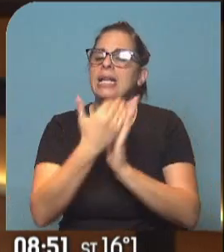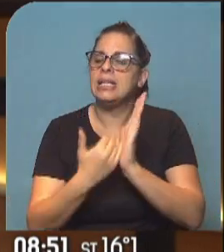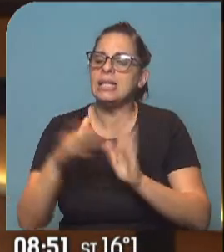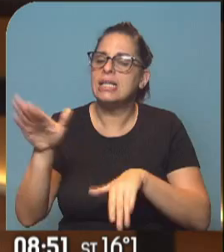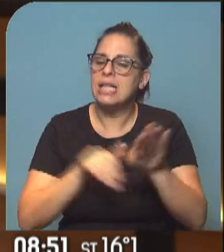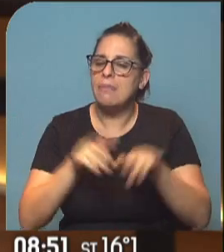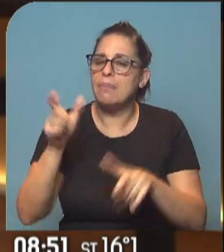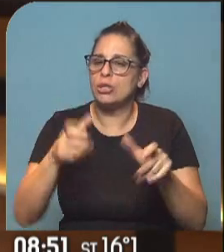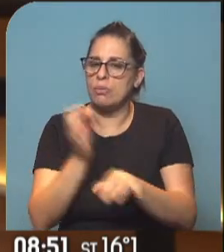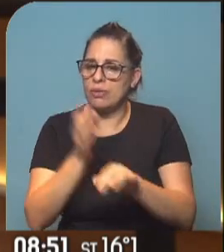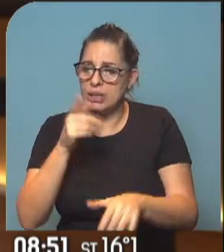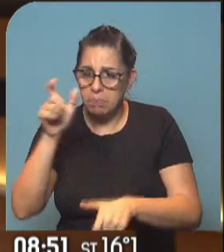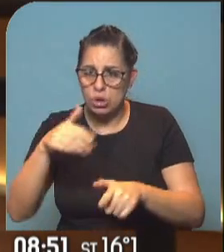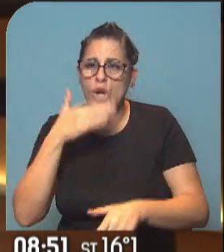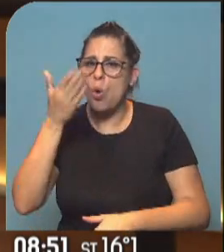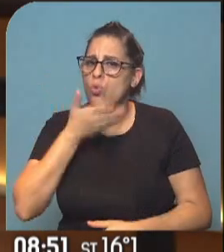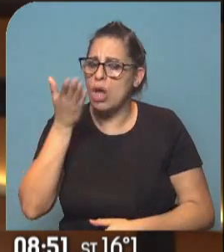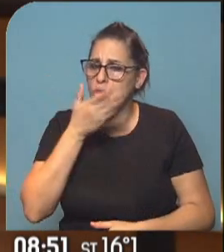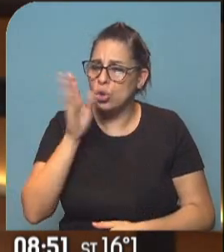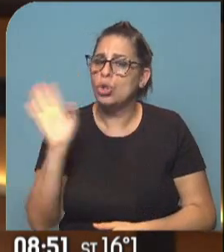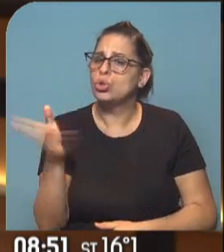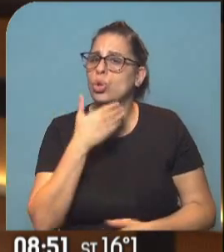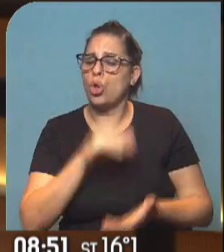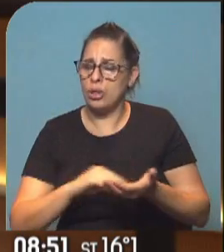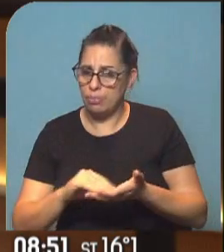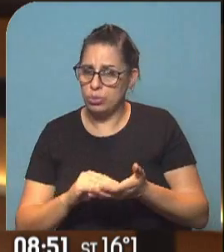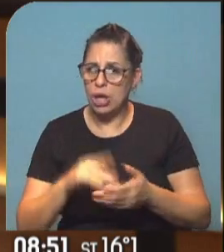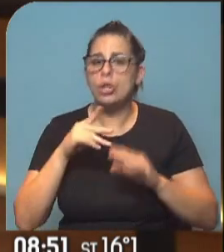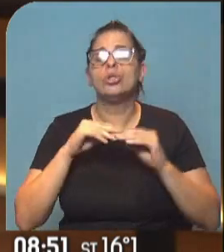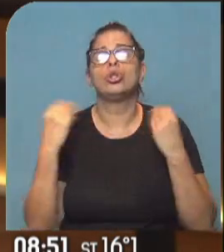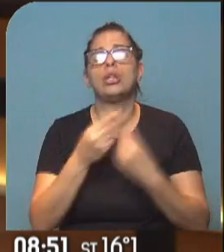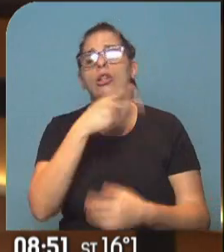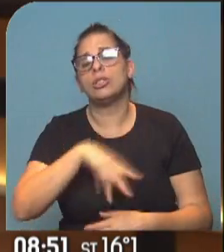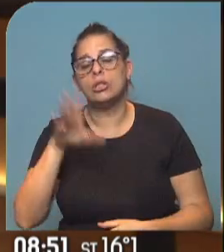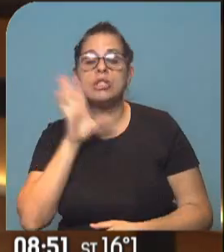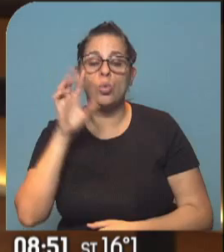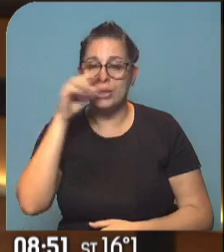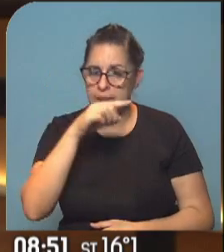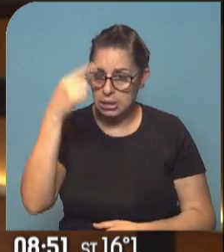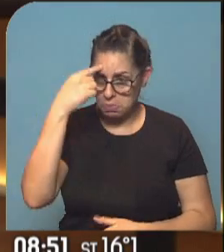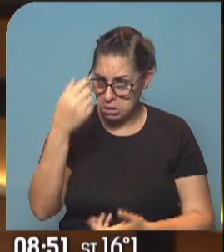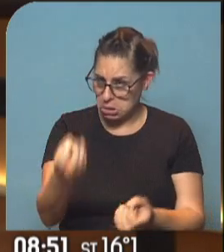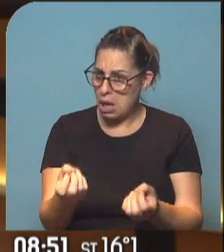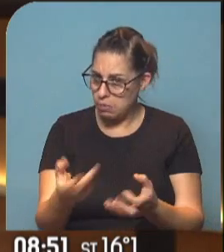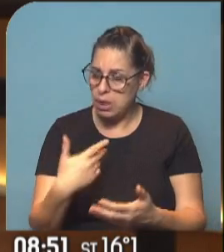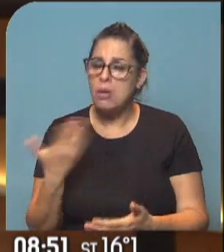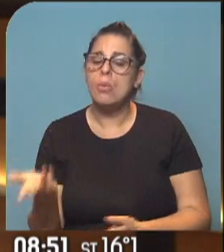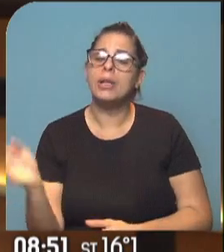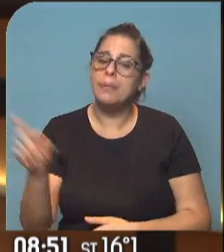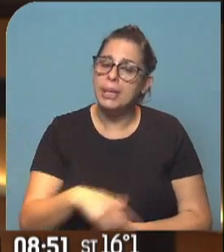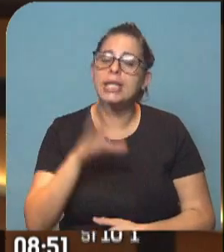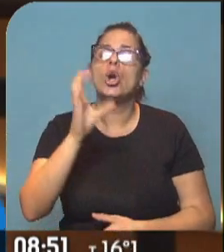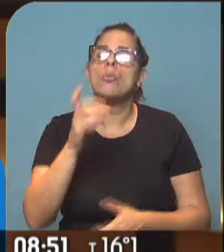especialistas y a oradores que los diputados todos los diputados de los 257 creamos conveniente que pasen por estas comisiones